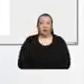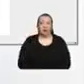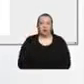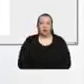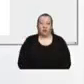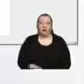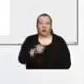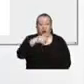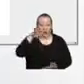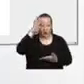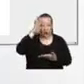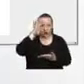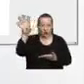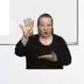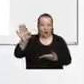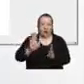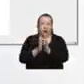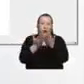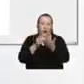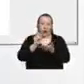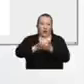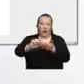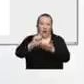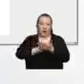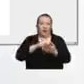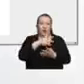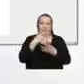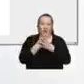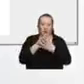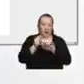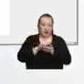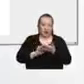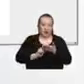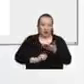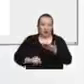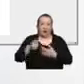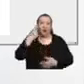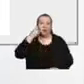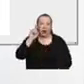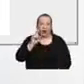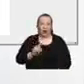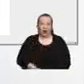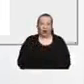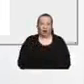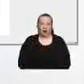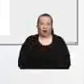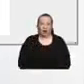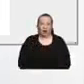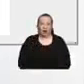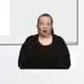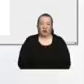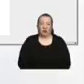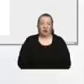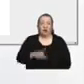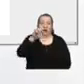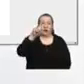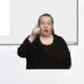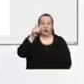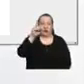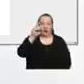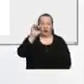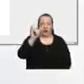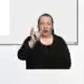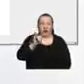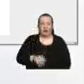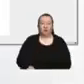inventar pruebas de ese acuerdo lo hizo pamela martín en la cárcel para presión de the lady y salazar diana ley de